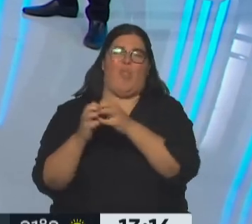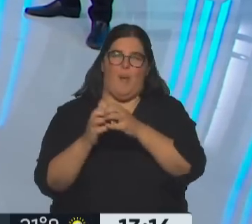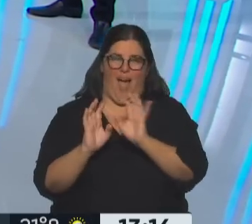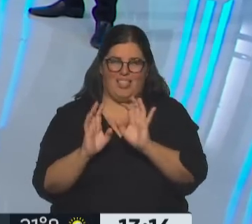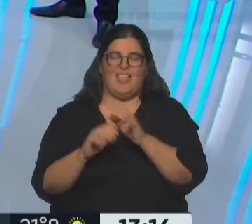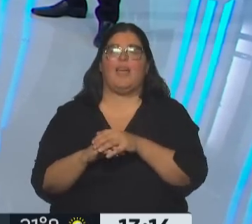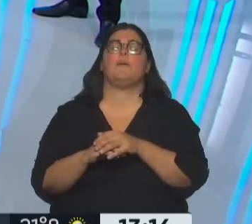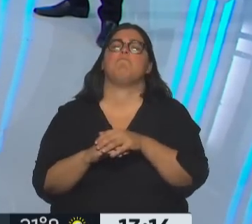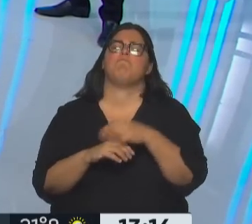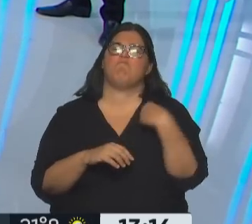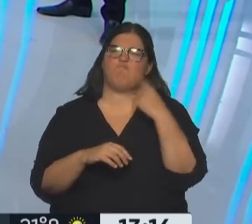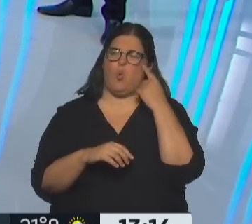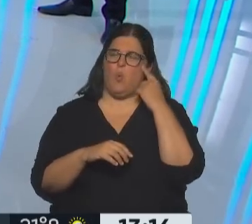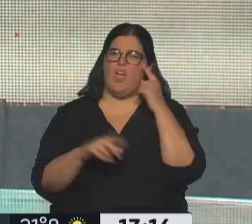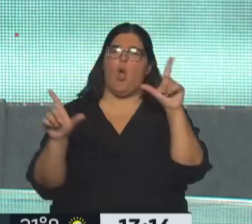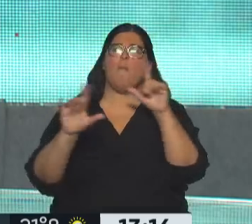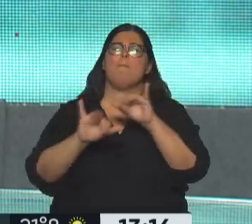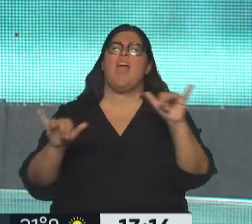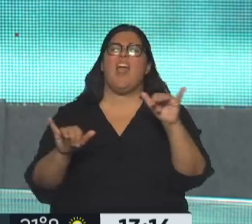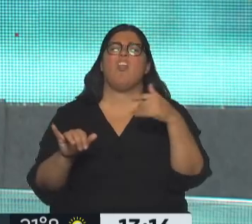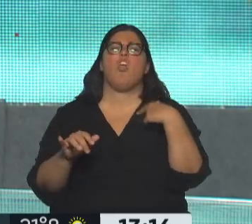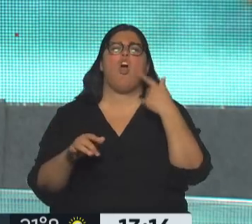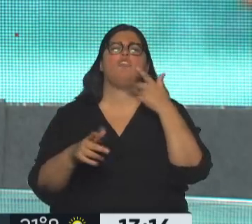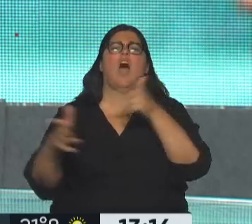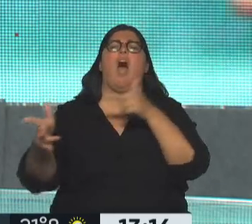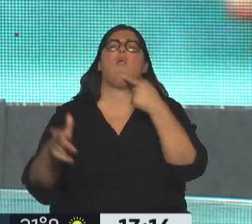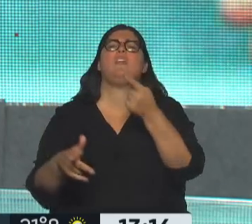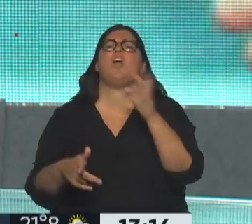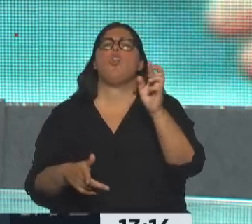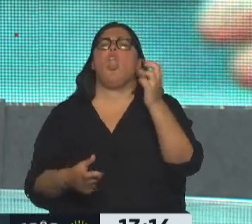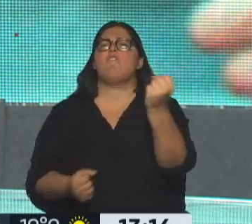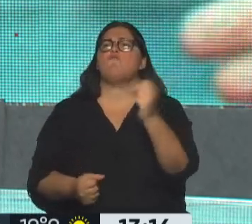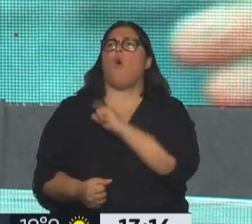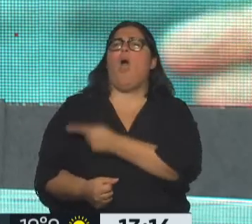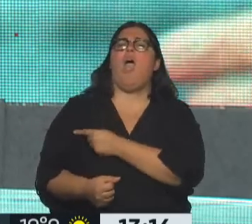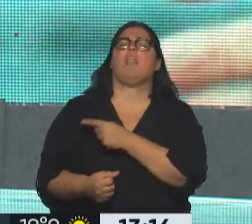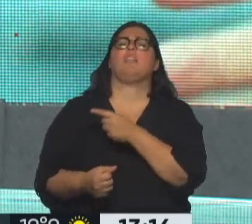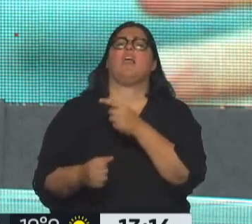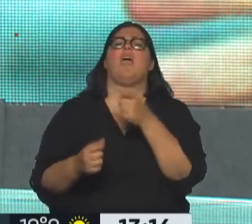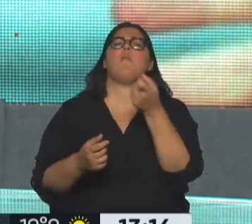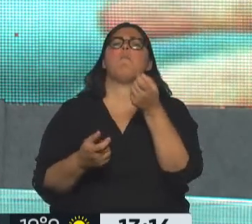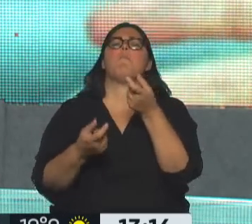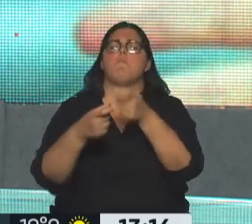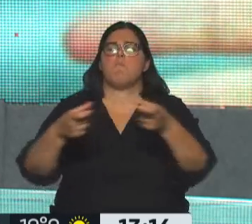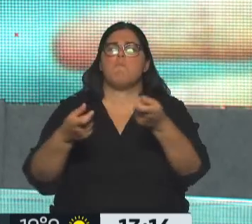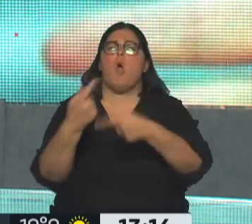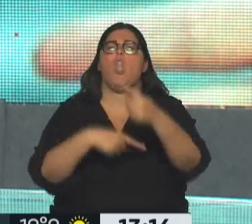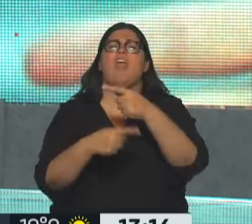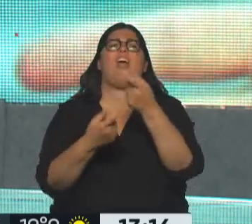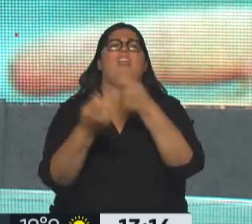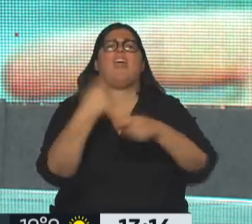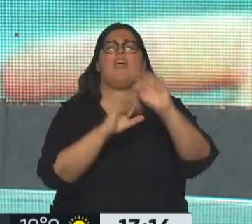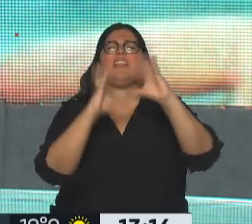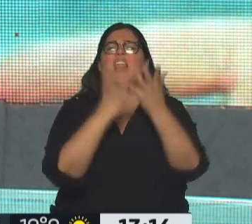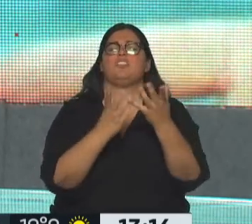que los medios salieron mucho a hablar de que el dólar es fuerte, que la moneda internacional de cambio sigue siendo el dólar y que eso es